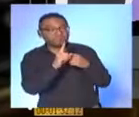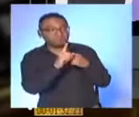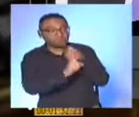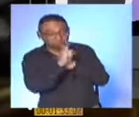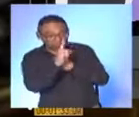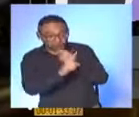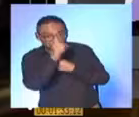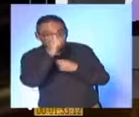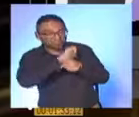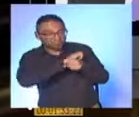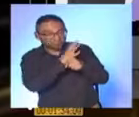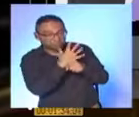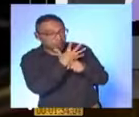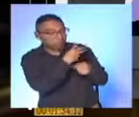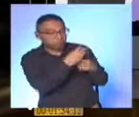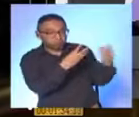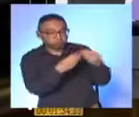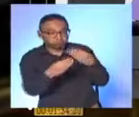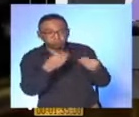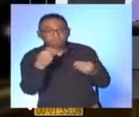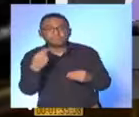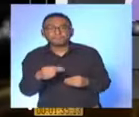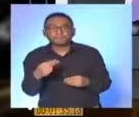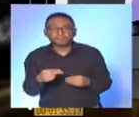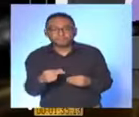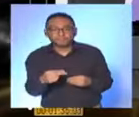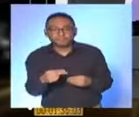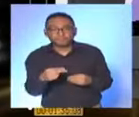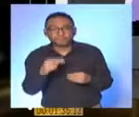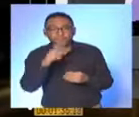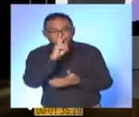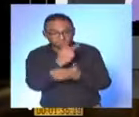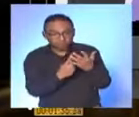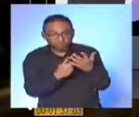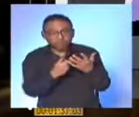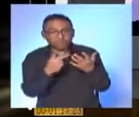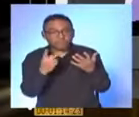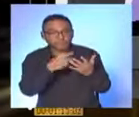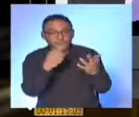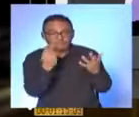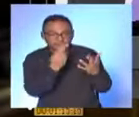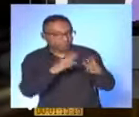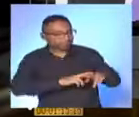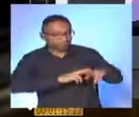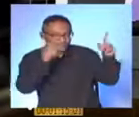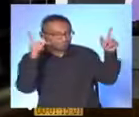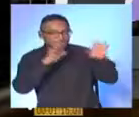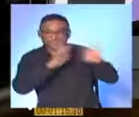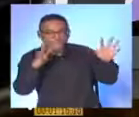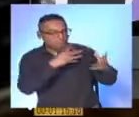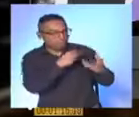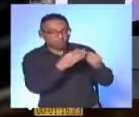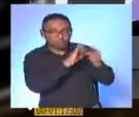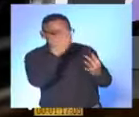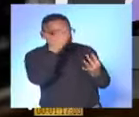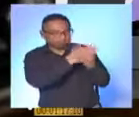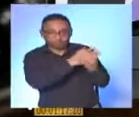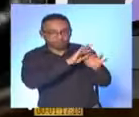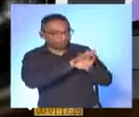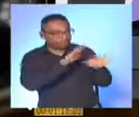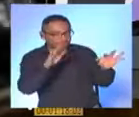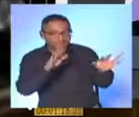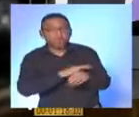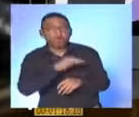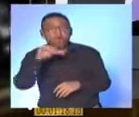un brote, se llama la estrategia, en la estrategia hay que romperlo, así se dice, porque hoy Lázaro Cárdenas